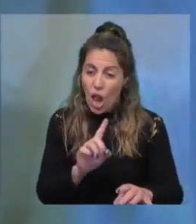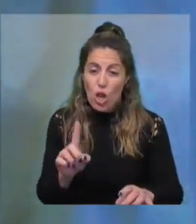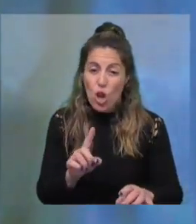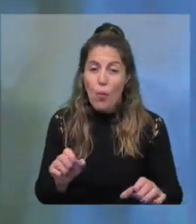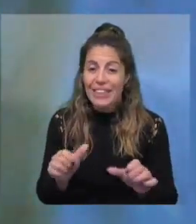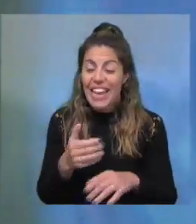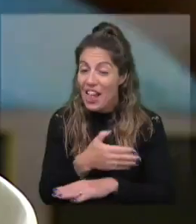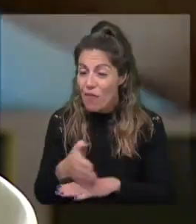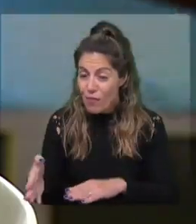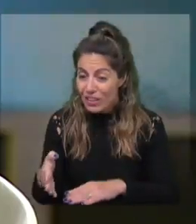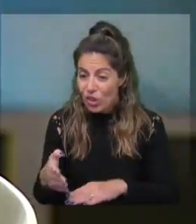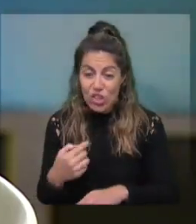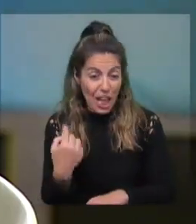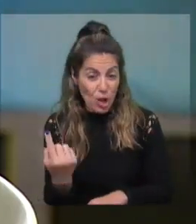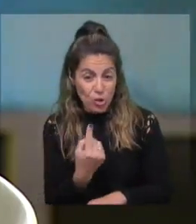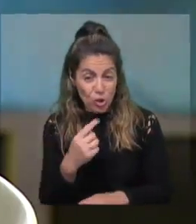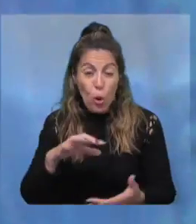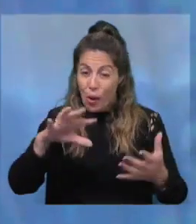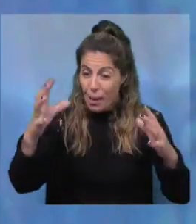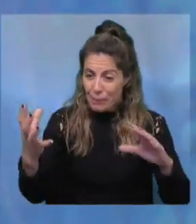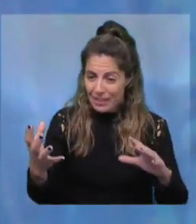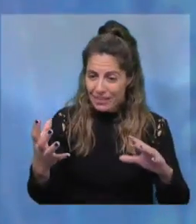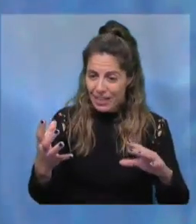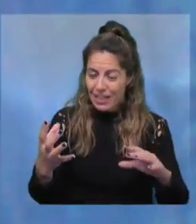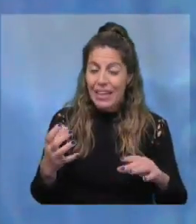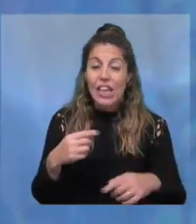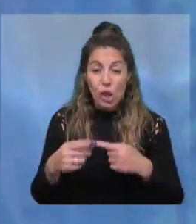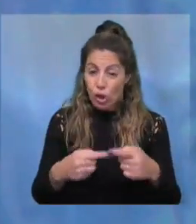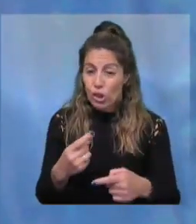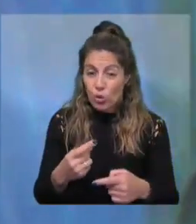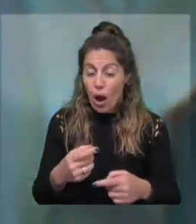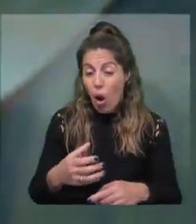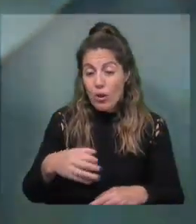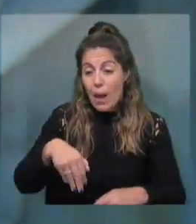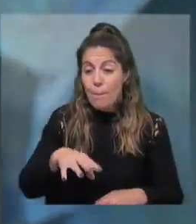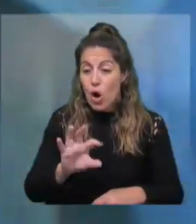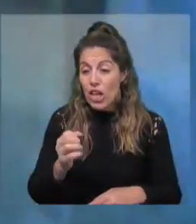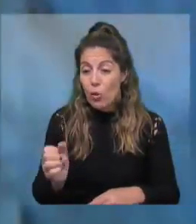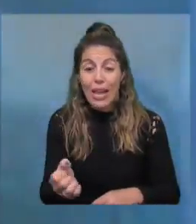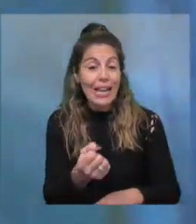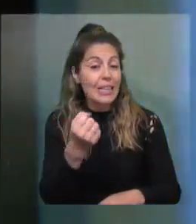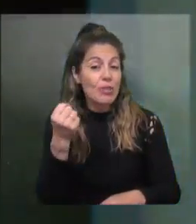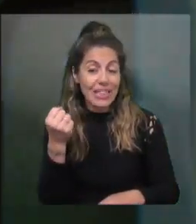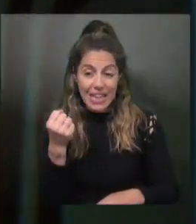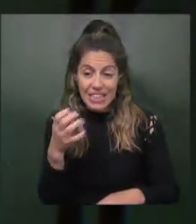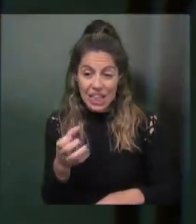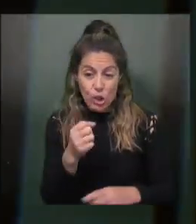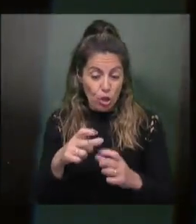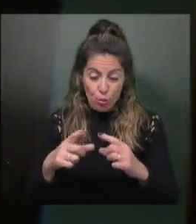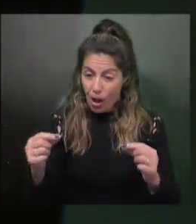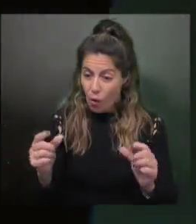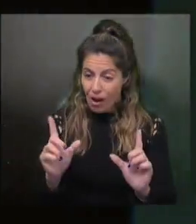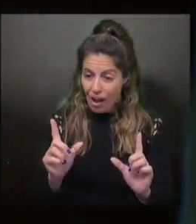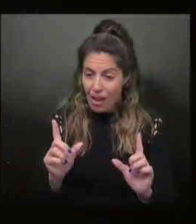no va a tener efecto en nosotros o en el ambiente y sigue siendo una molécula que la estamos extrayendo de una hoja. O